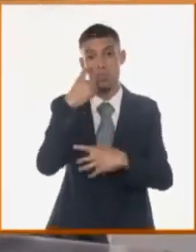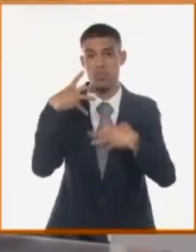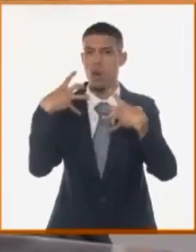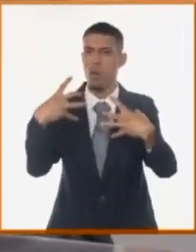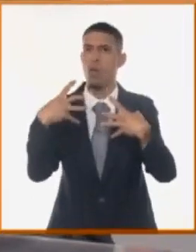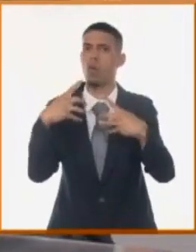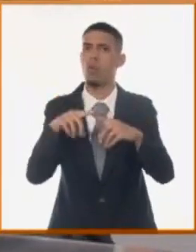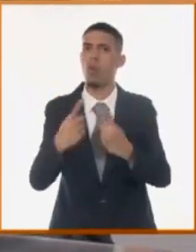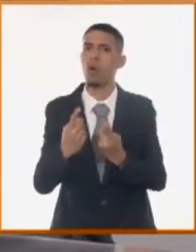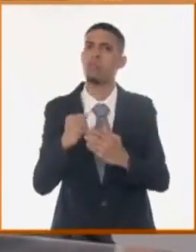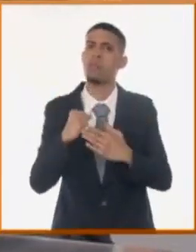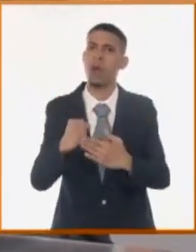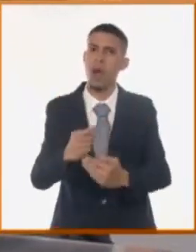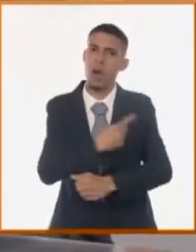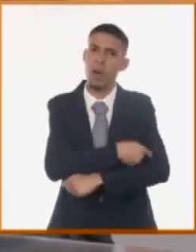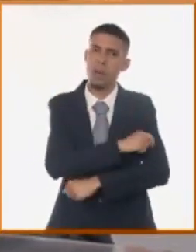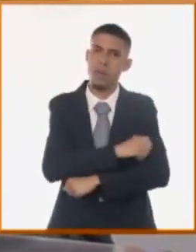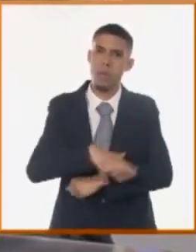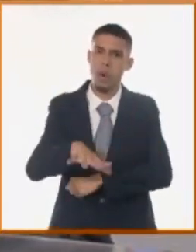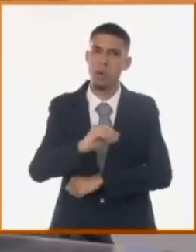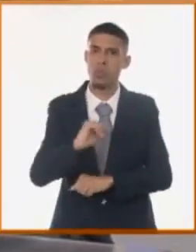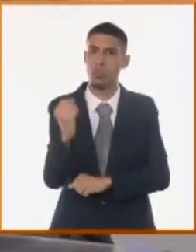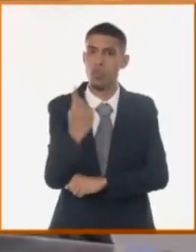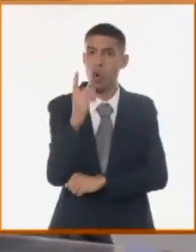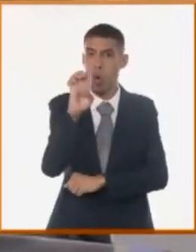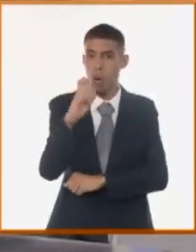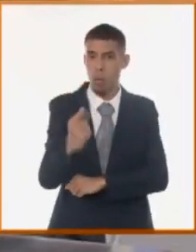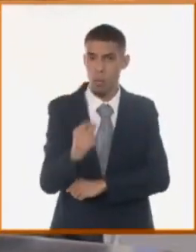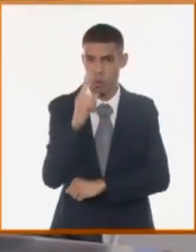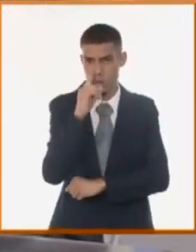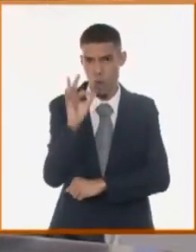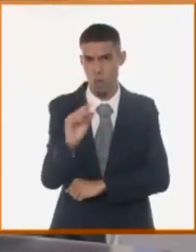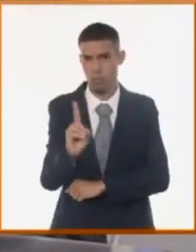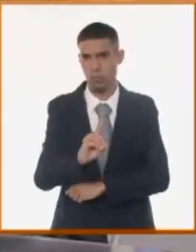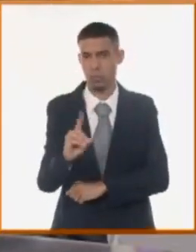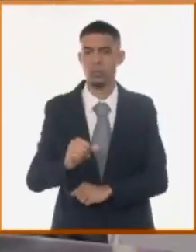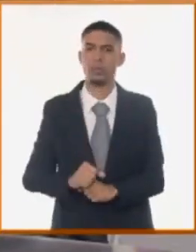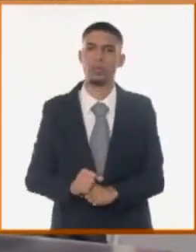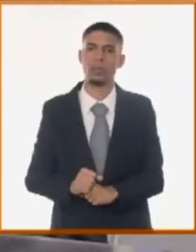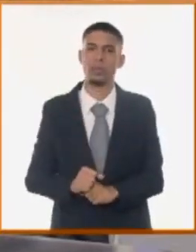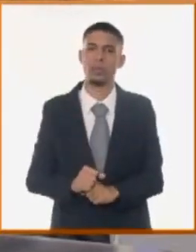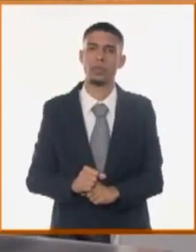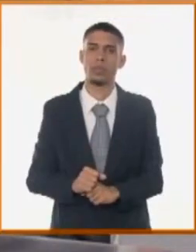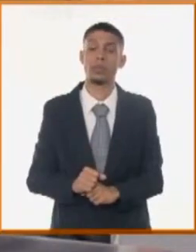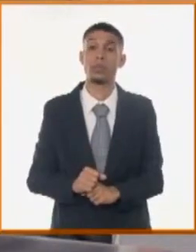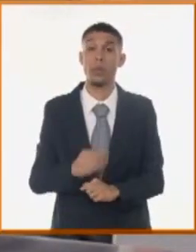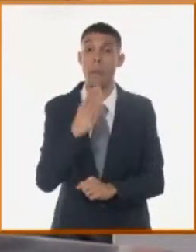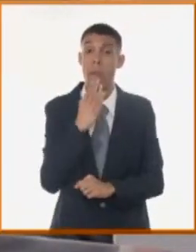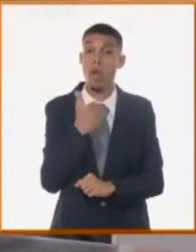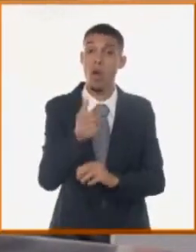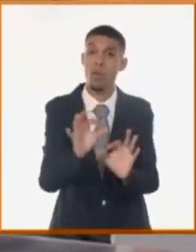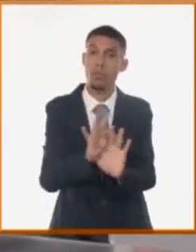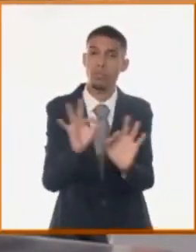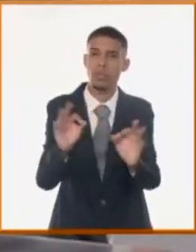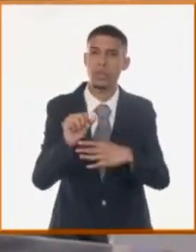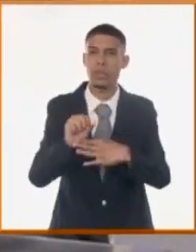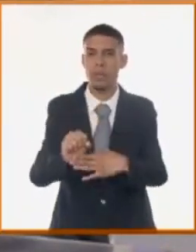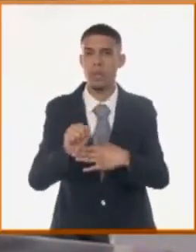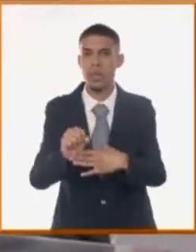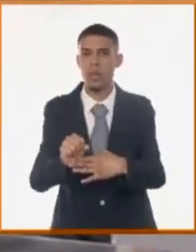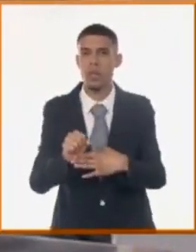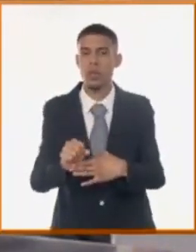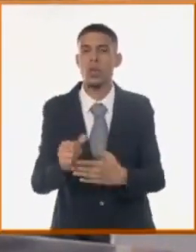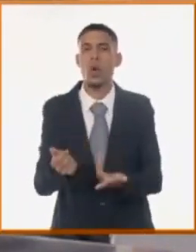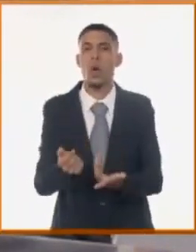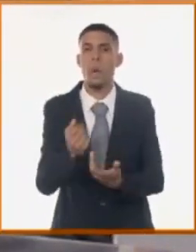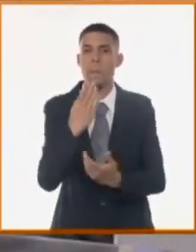no solo desde el punto de vista económico, sino también desde el punto de vista de tener una mejor calidad de servicio, alcanzar mayor